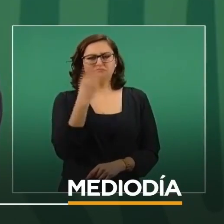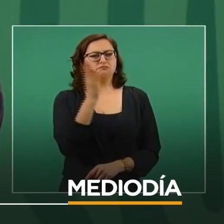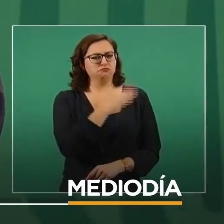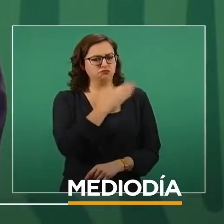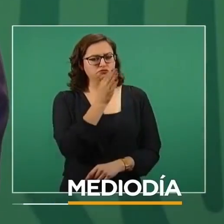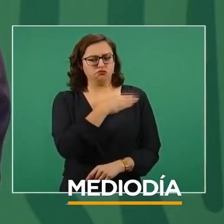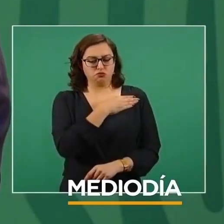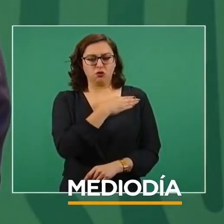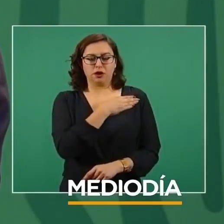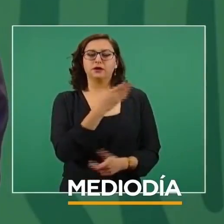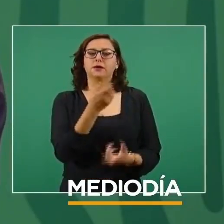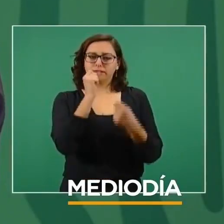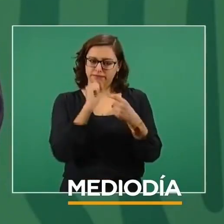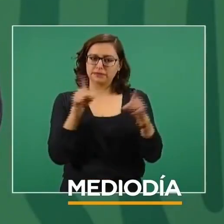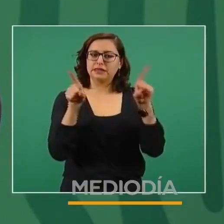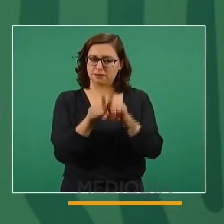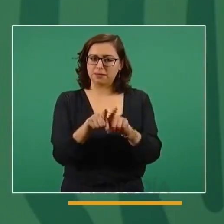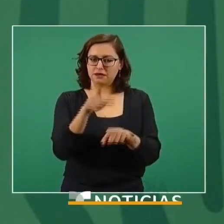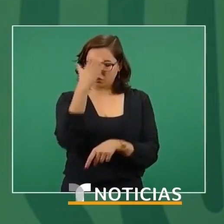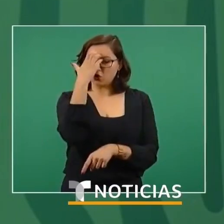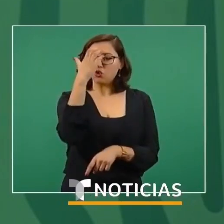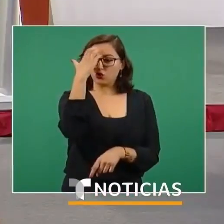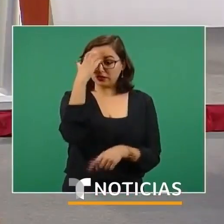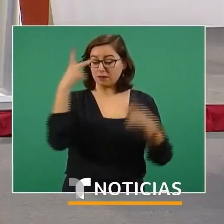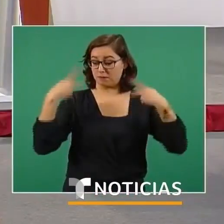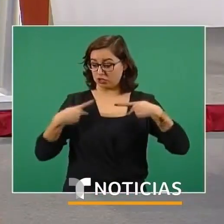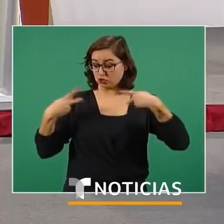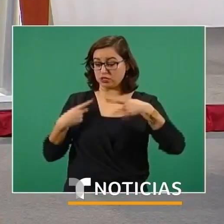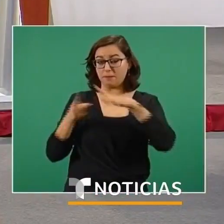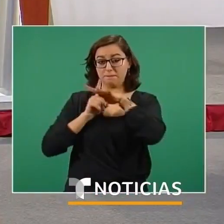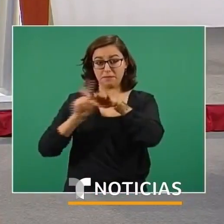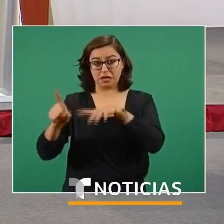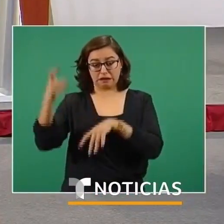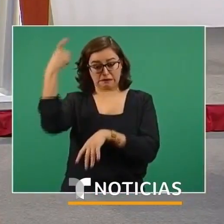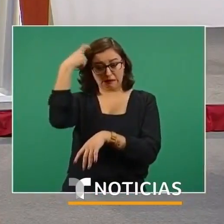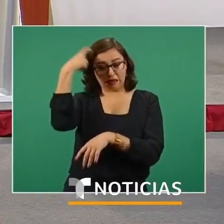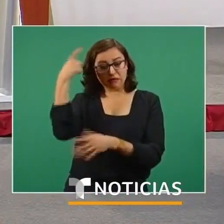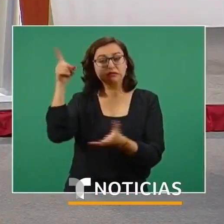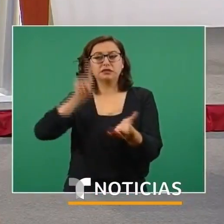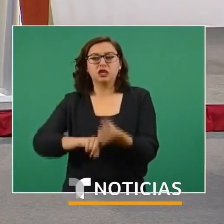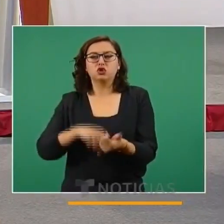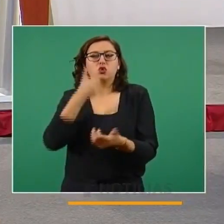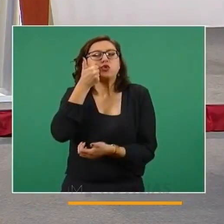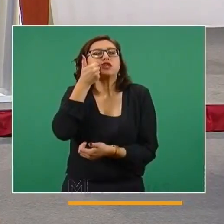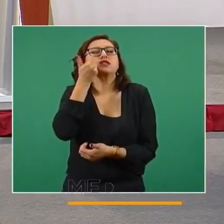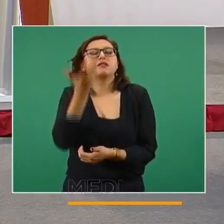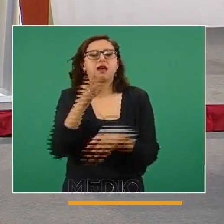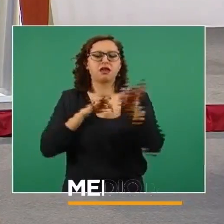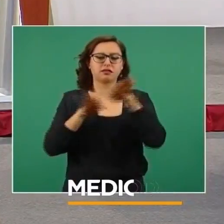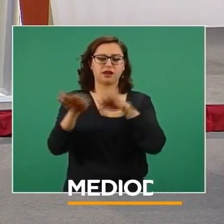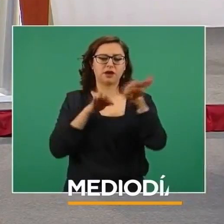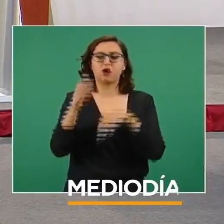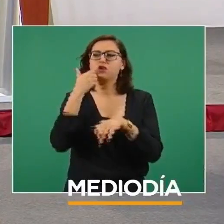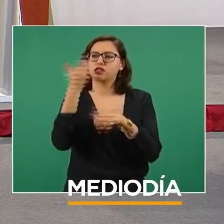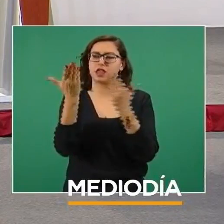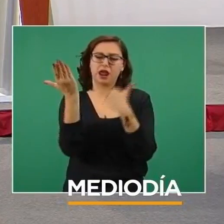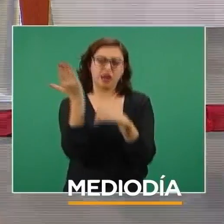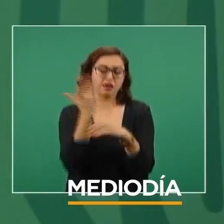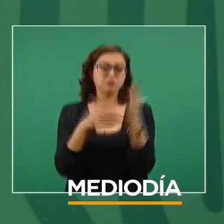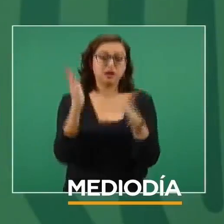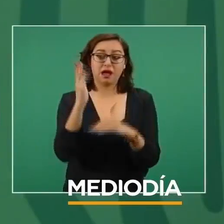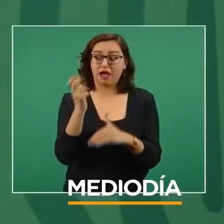de superación del migrante es fundamental en el desarrollo de las